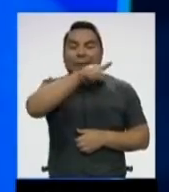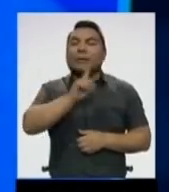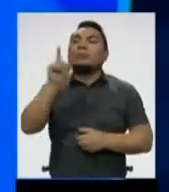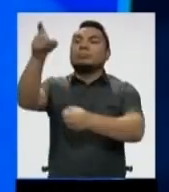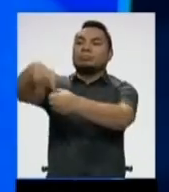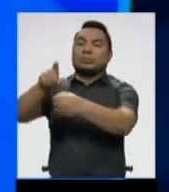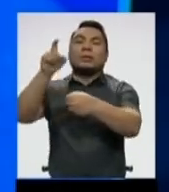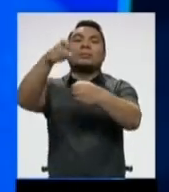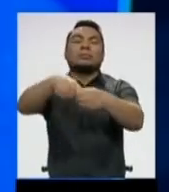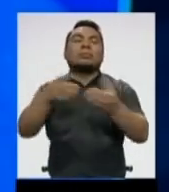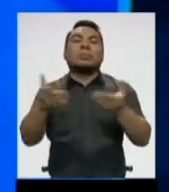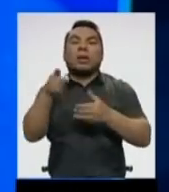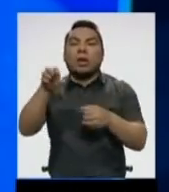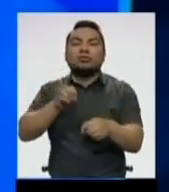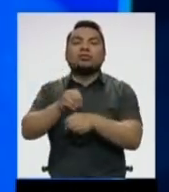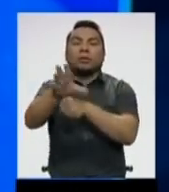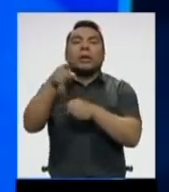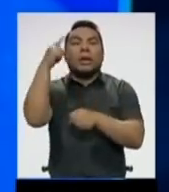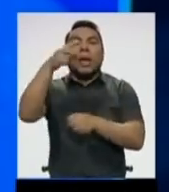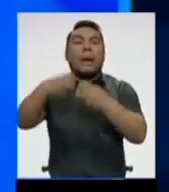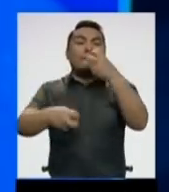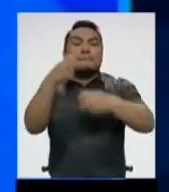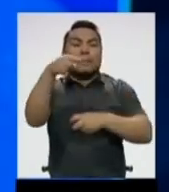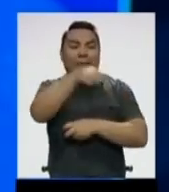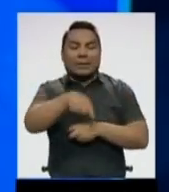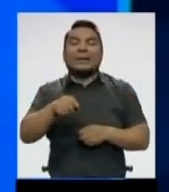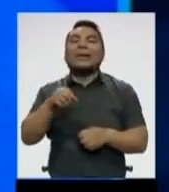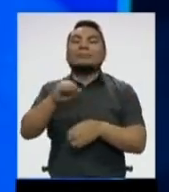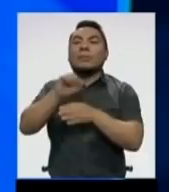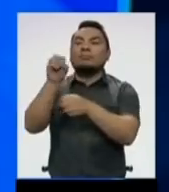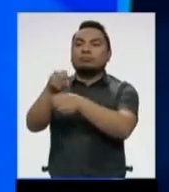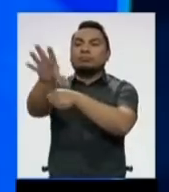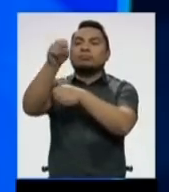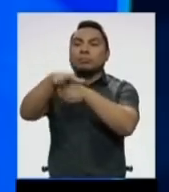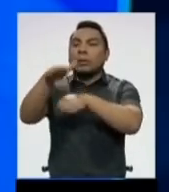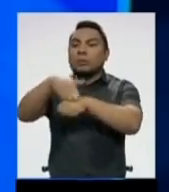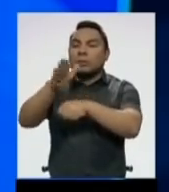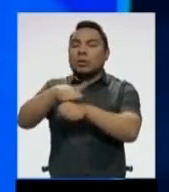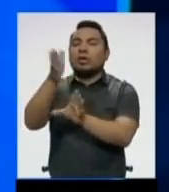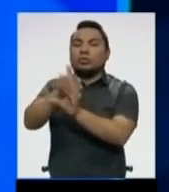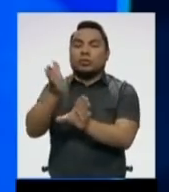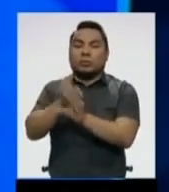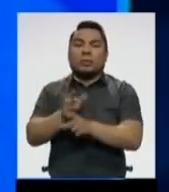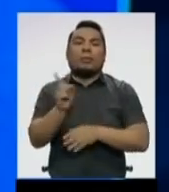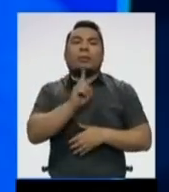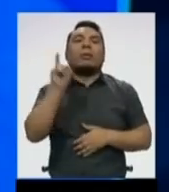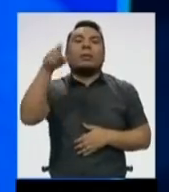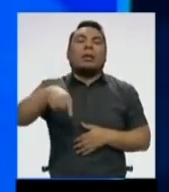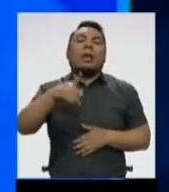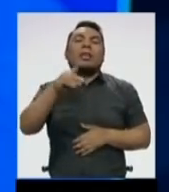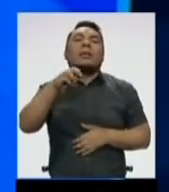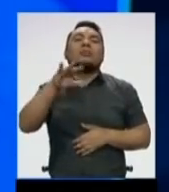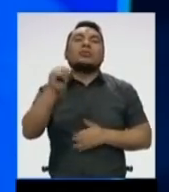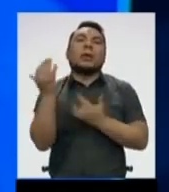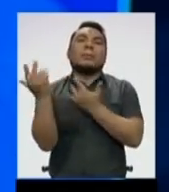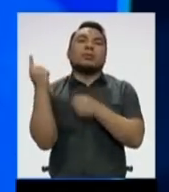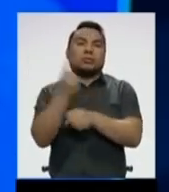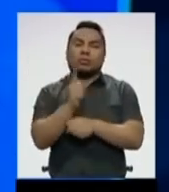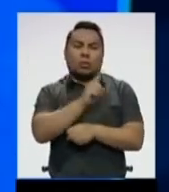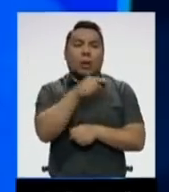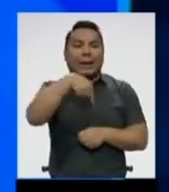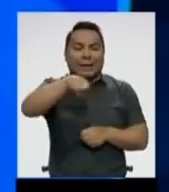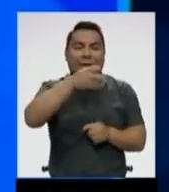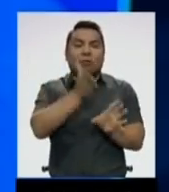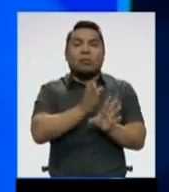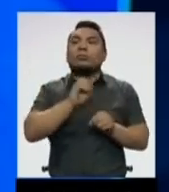dan estos problemas para hacer prevención y no esperar en la demuna que lleguen las denuncias, sino